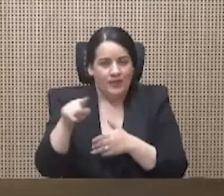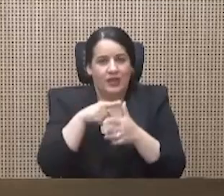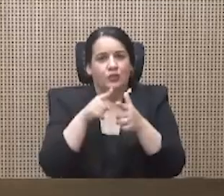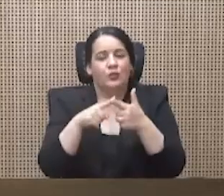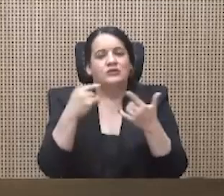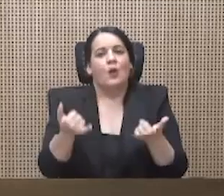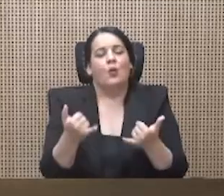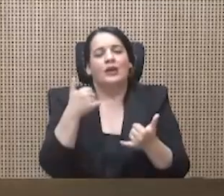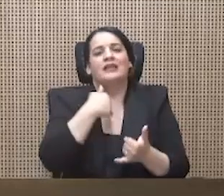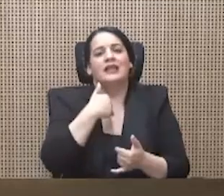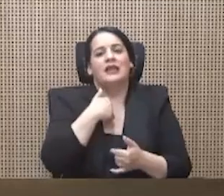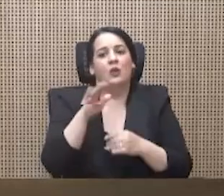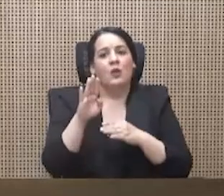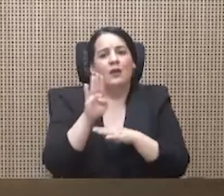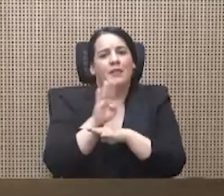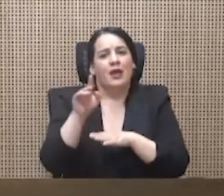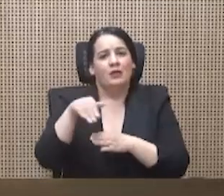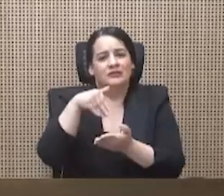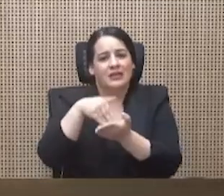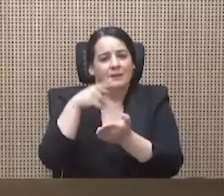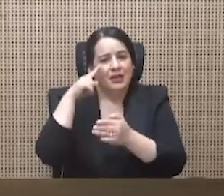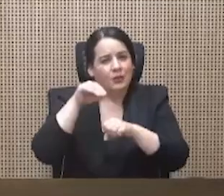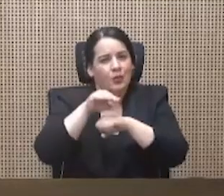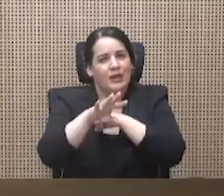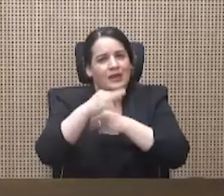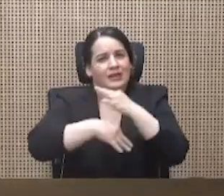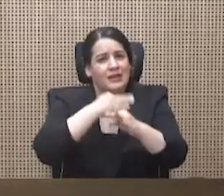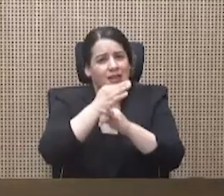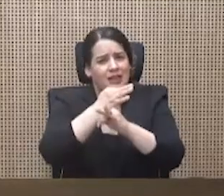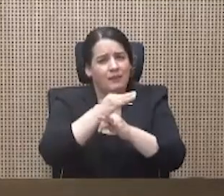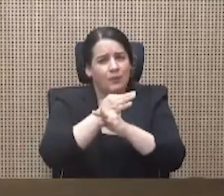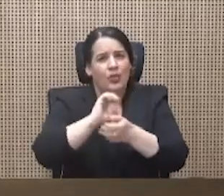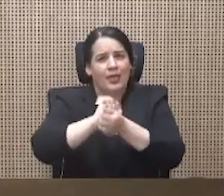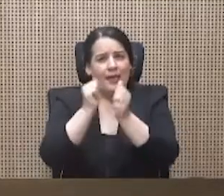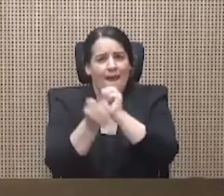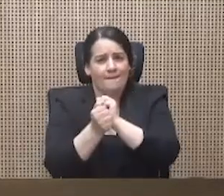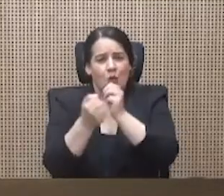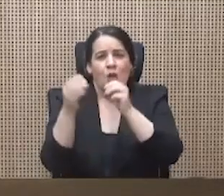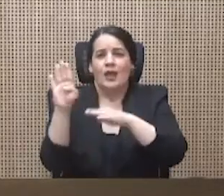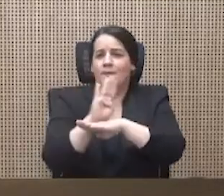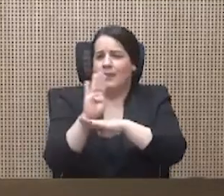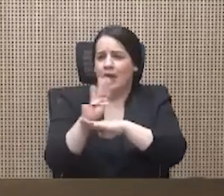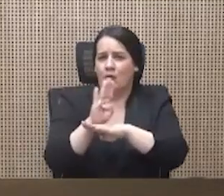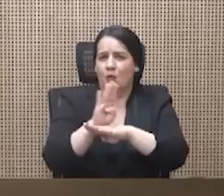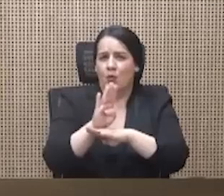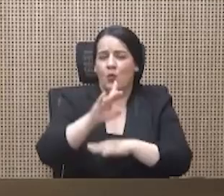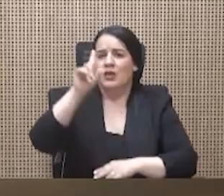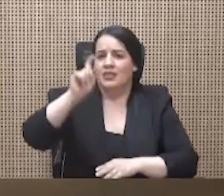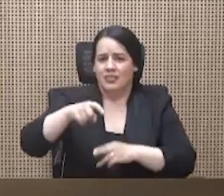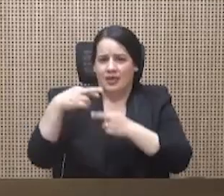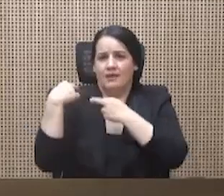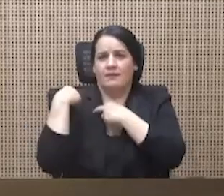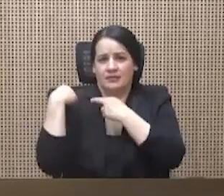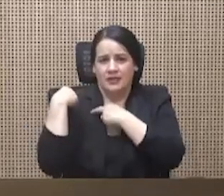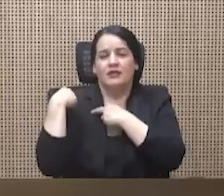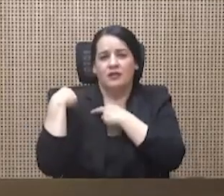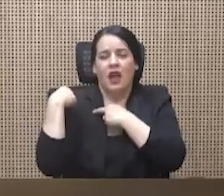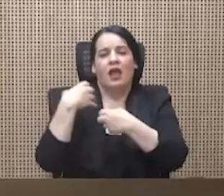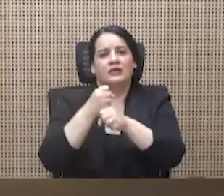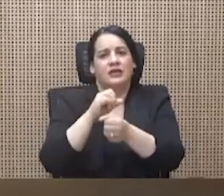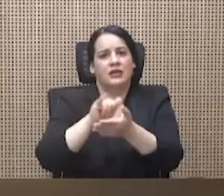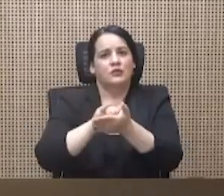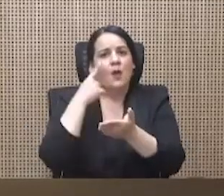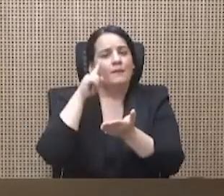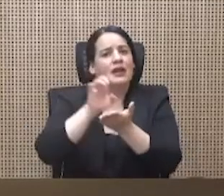para influir en el tipo de cambio. Es al banco a quien le incumbe hacer esta ponderación para evitar